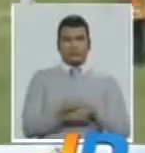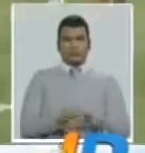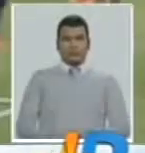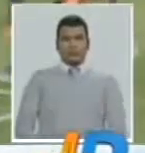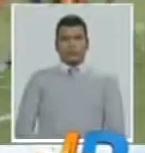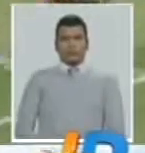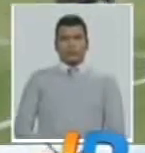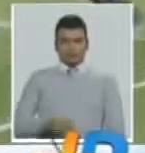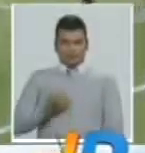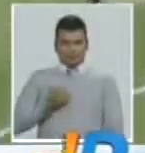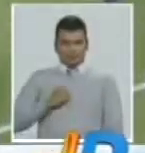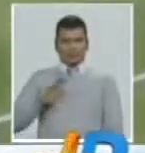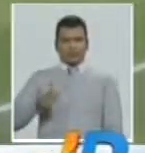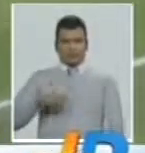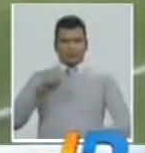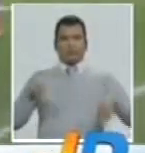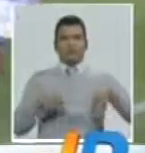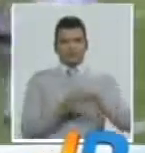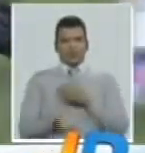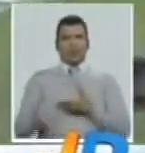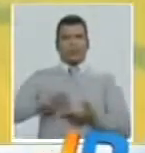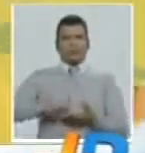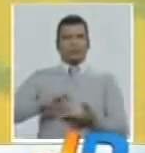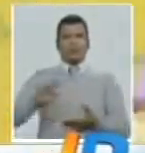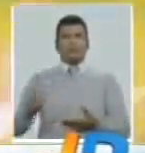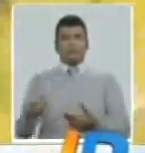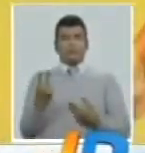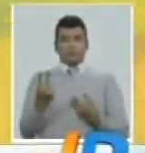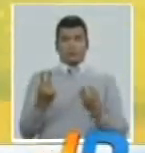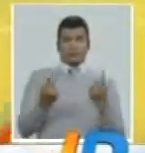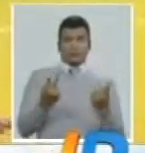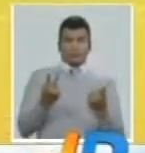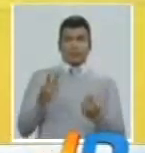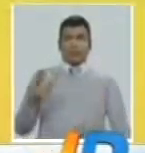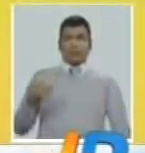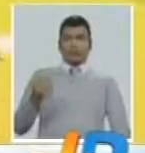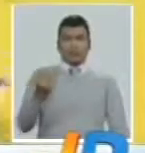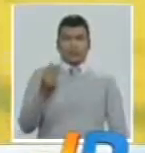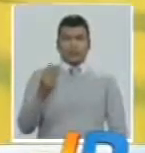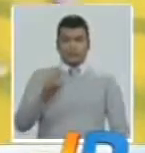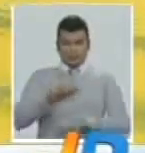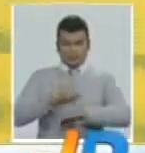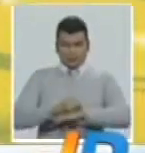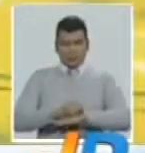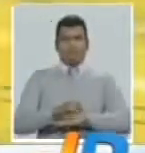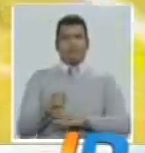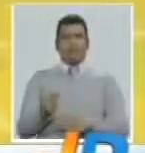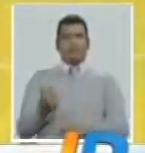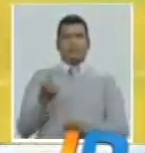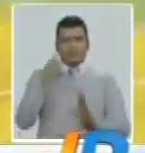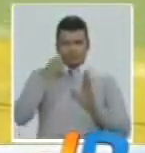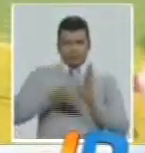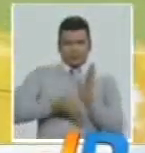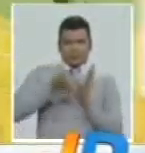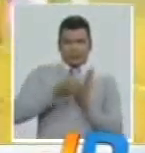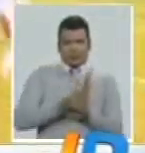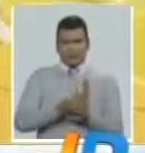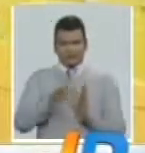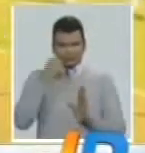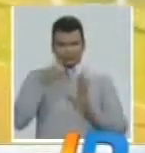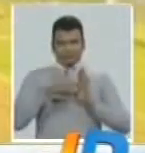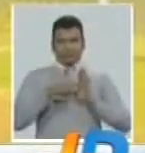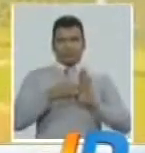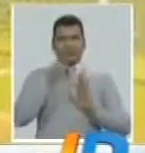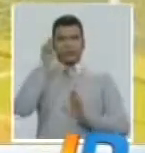dejando para que nuevamente marcara y ampliara la diferencia. 13 minutos después llegó el primer gol del descuento para los locales. Zapata entrega el